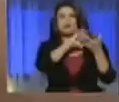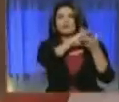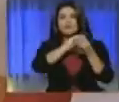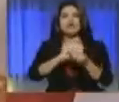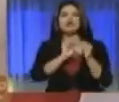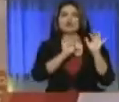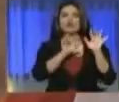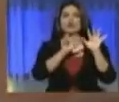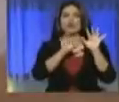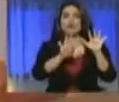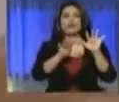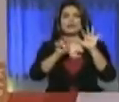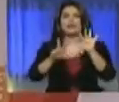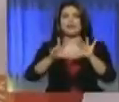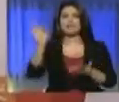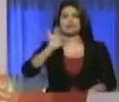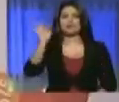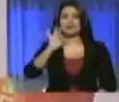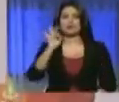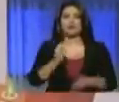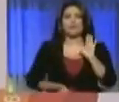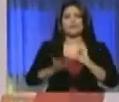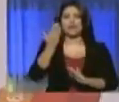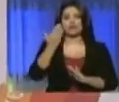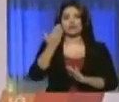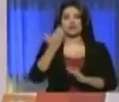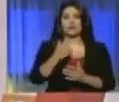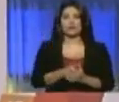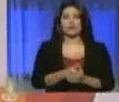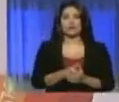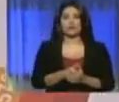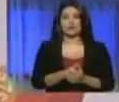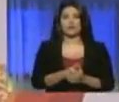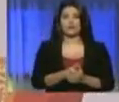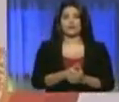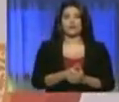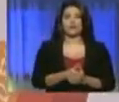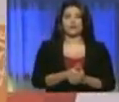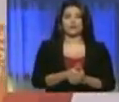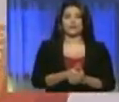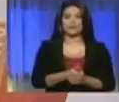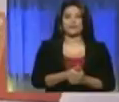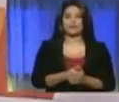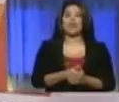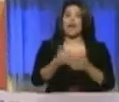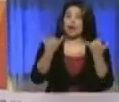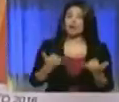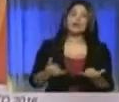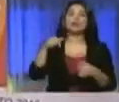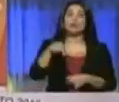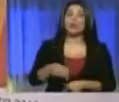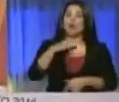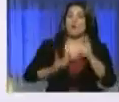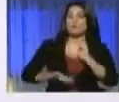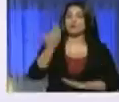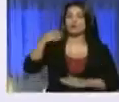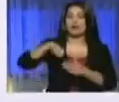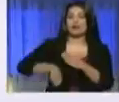93% de aumento ahora nada más. Entonces salen a decir que hay que derogar el aumento